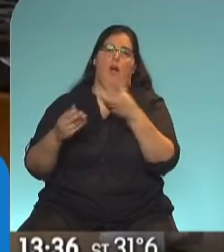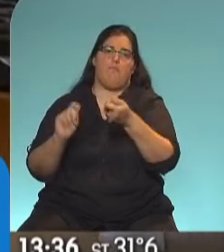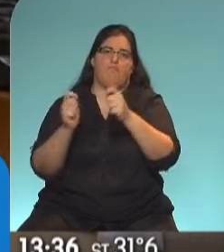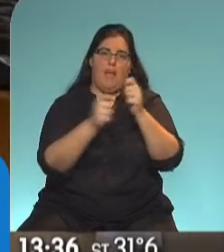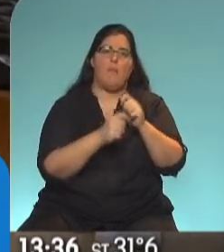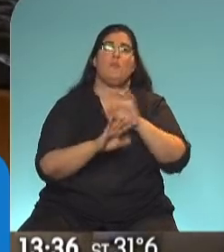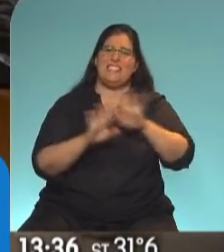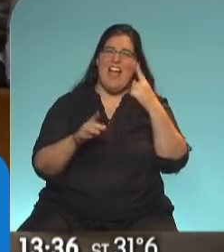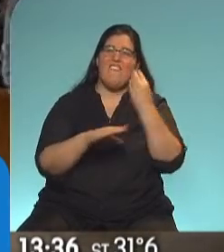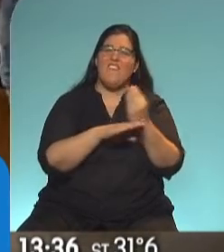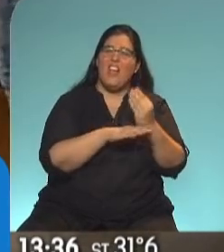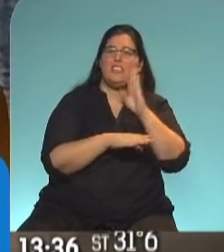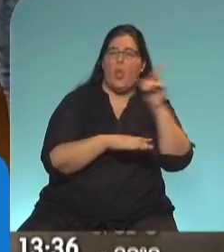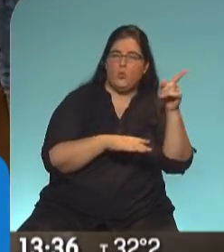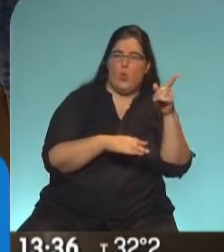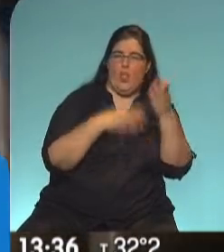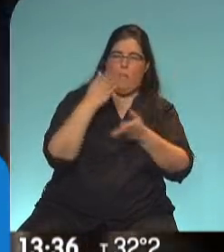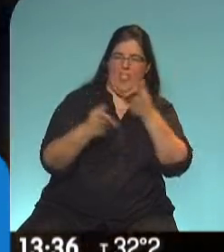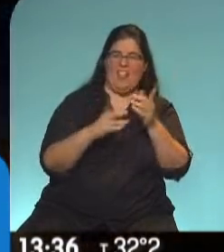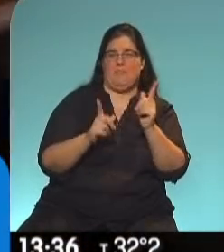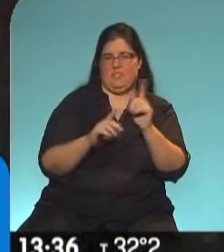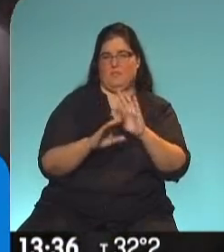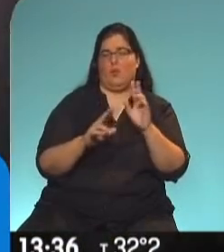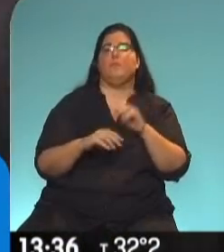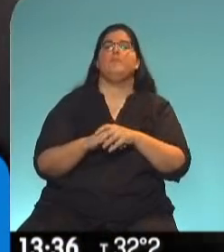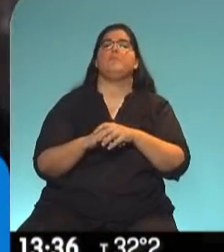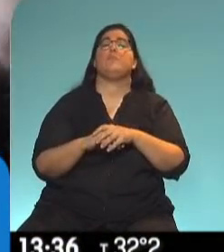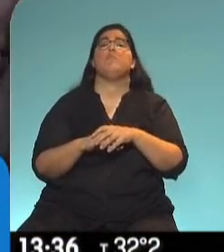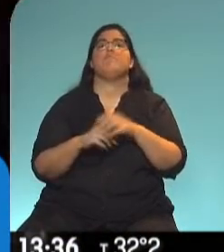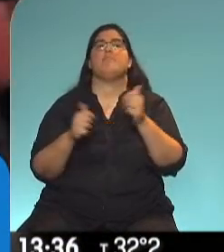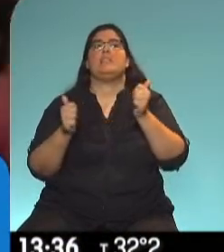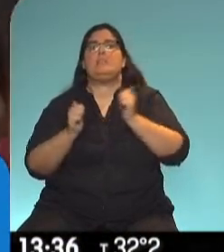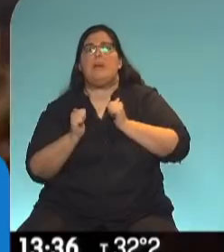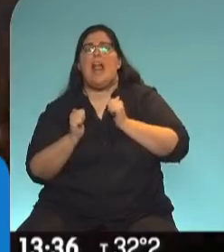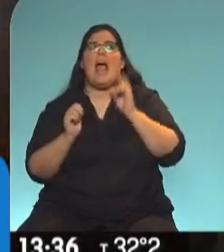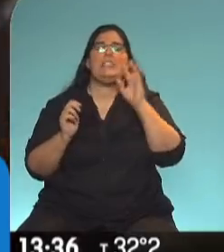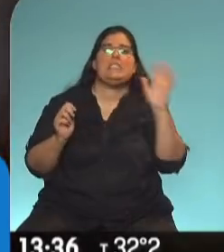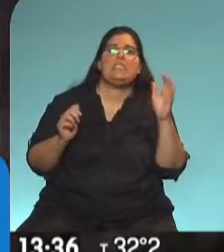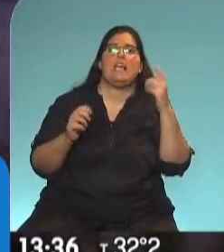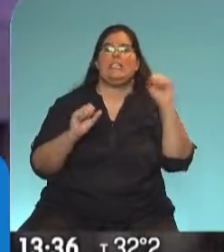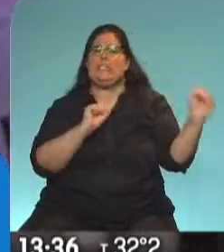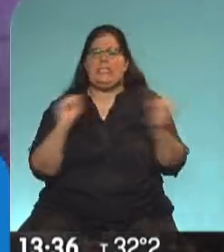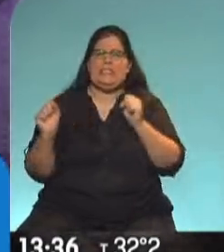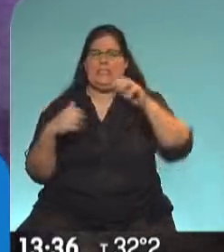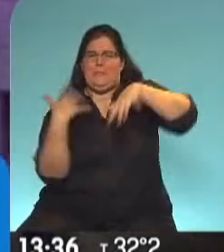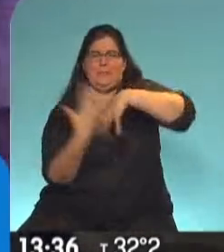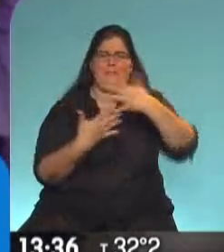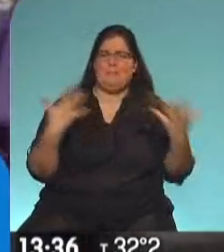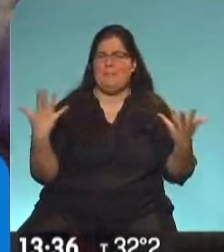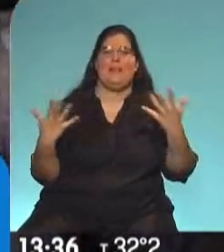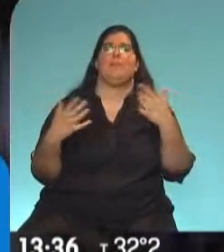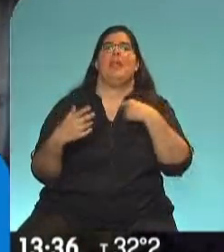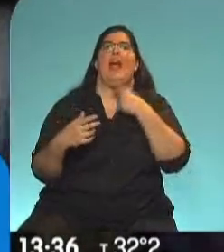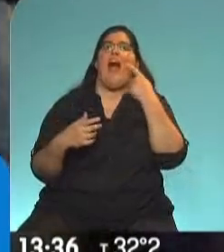por sobre las nuevas peticiones. La esperanza y la desesperación se entrelazan para augurar que